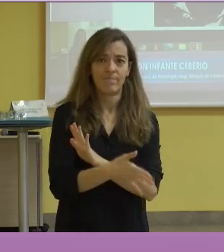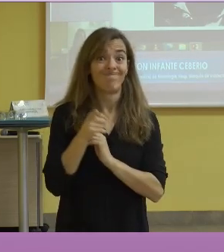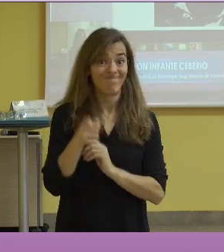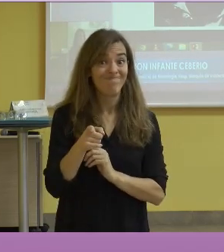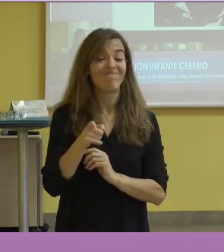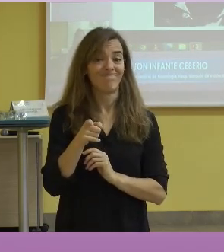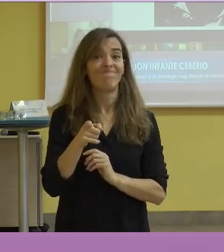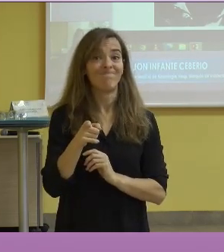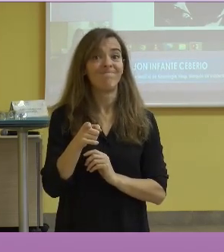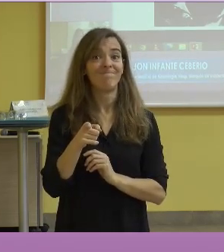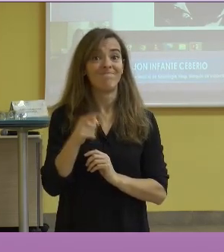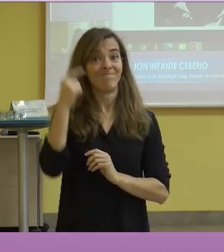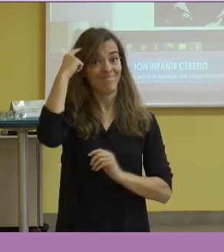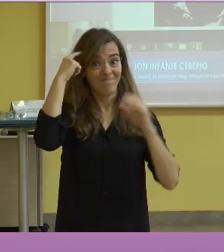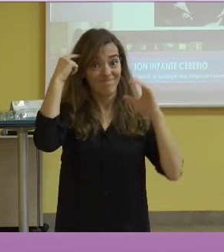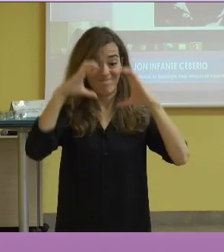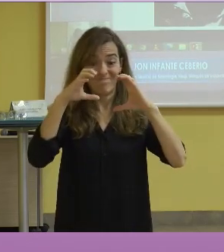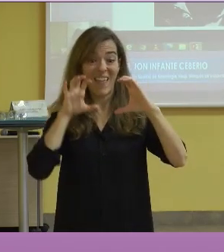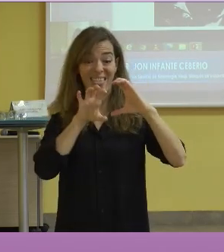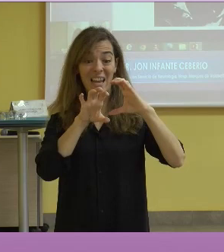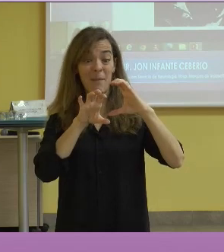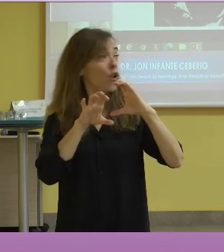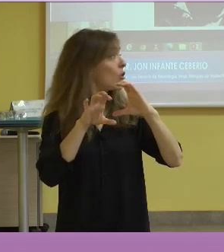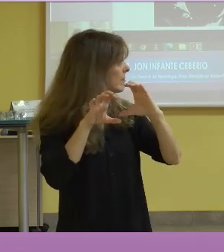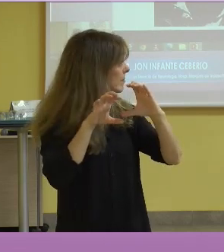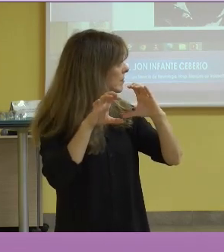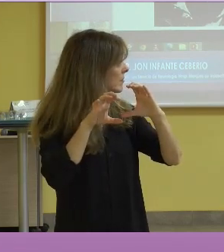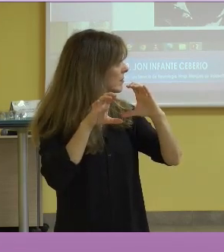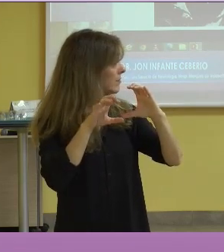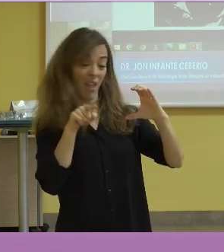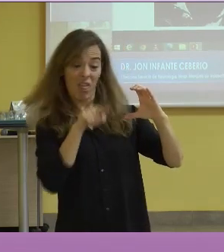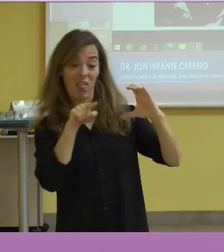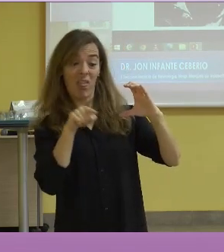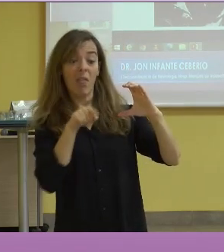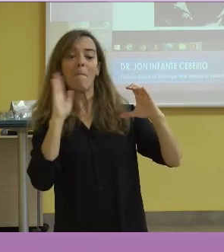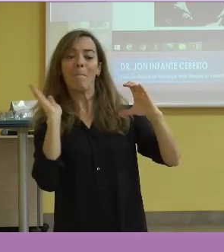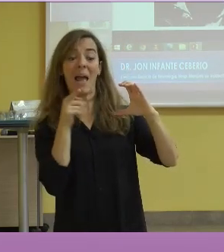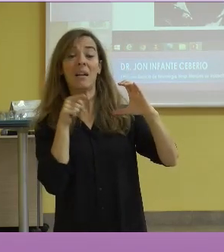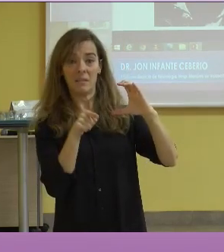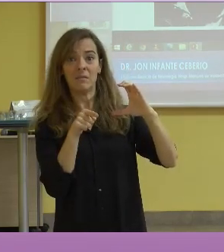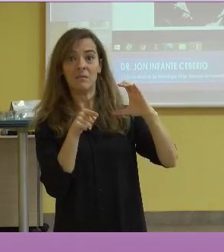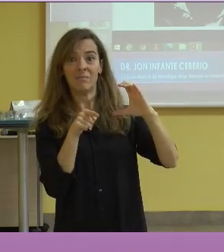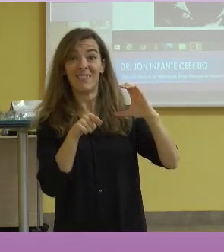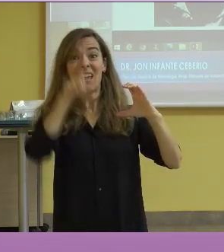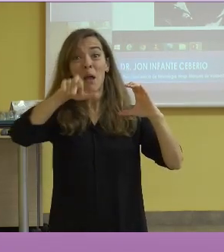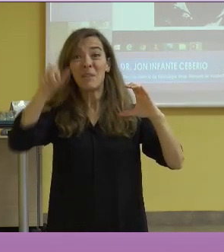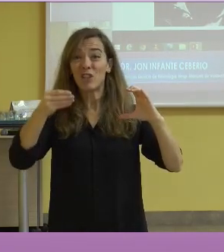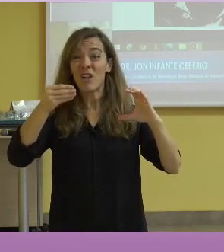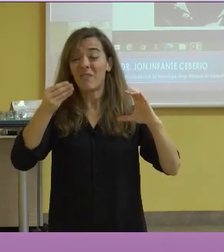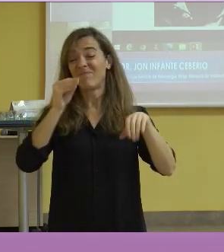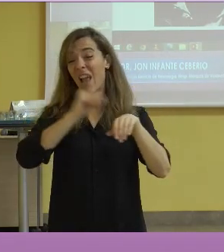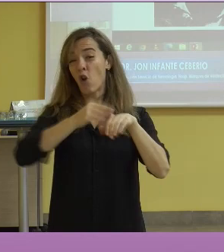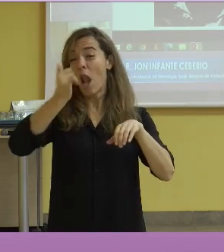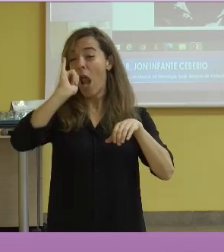daña esta parte del cerebelo que vemos aquí señalada con la flecha, que es el vermis. Y los pacientes alcohólicos crónicos